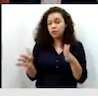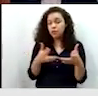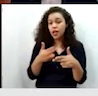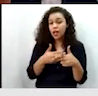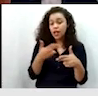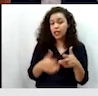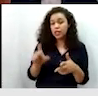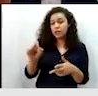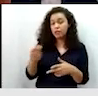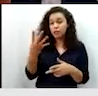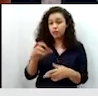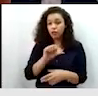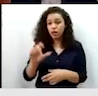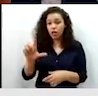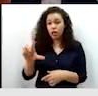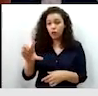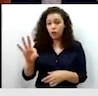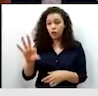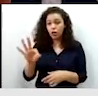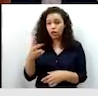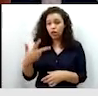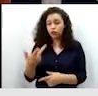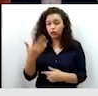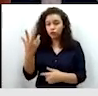a 48 horas. Aquí va a depender mucho del tipo de